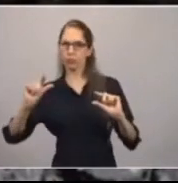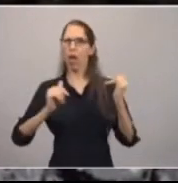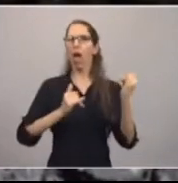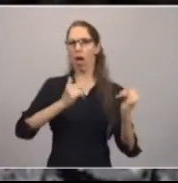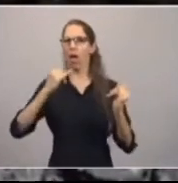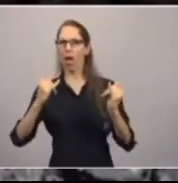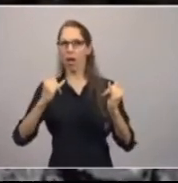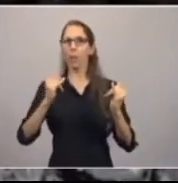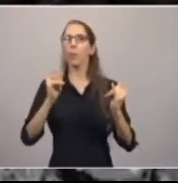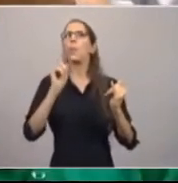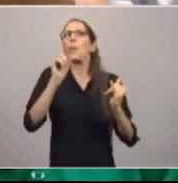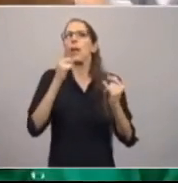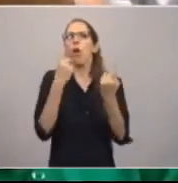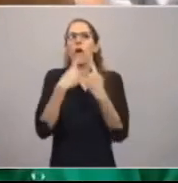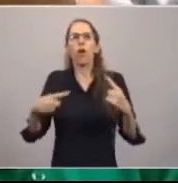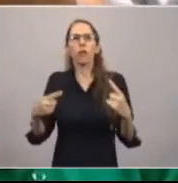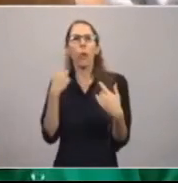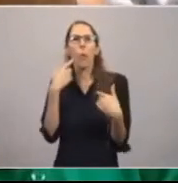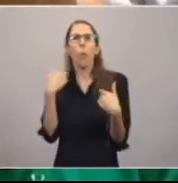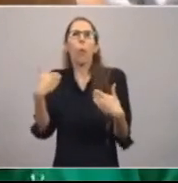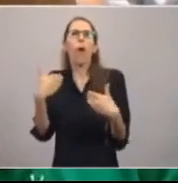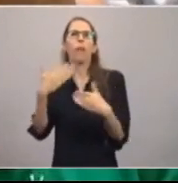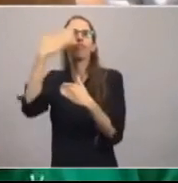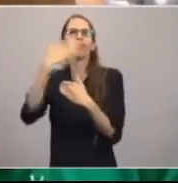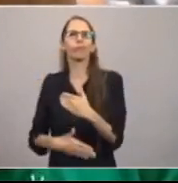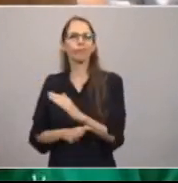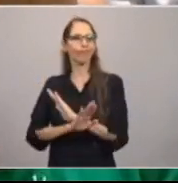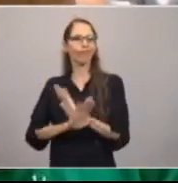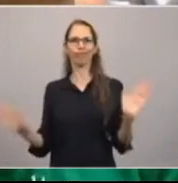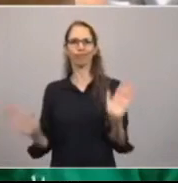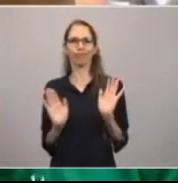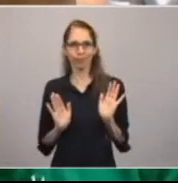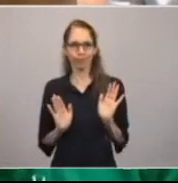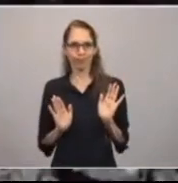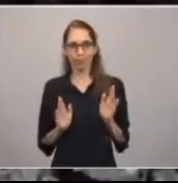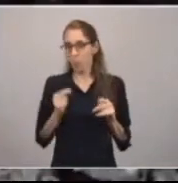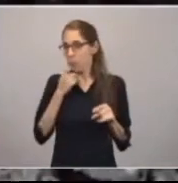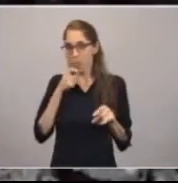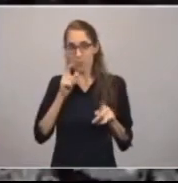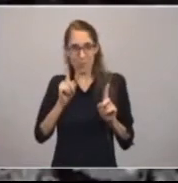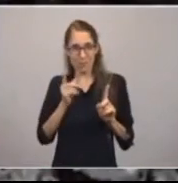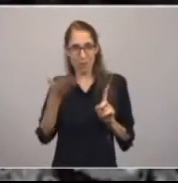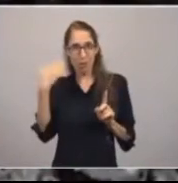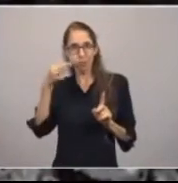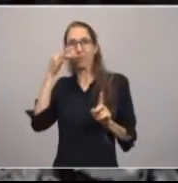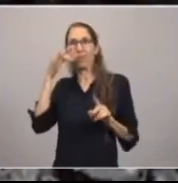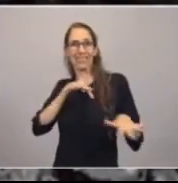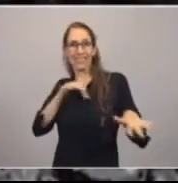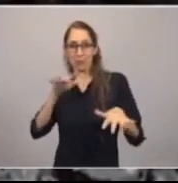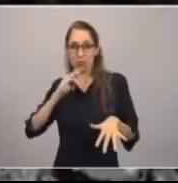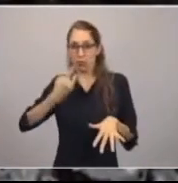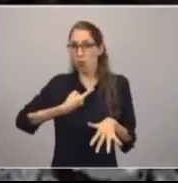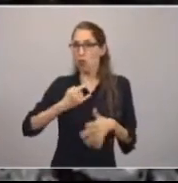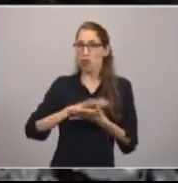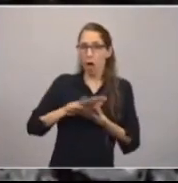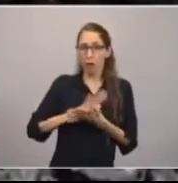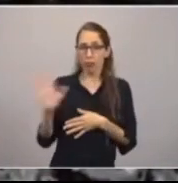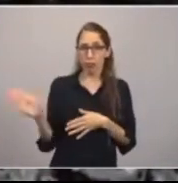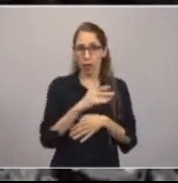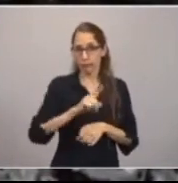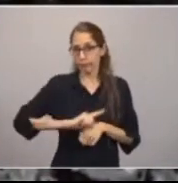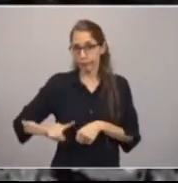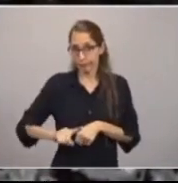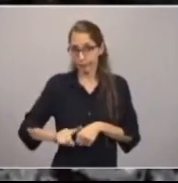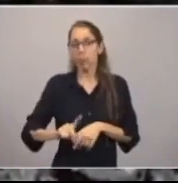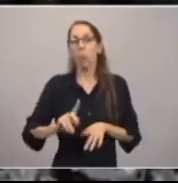veces se ven excedidas con algo como lo que ocurrió. Ahora, más allá de lo que recibimos y no recibimos, quiero decir que el Gobierno de la Provincia de